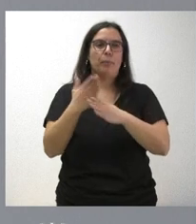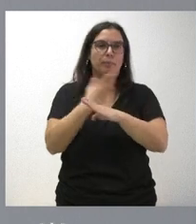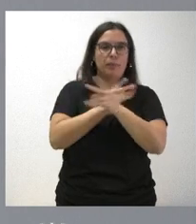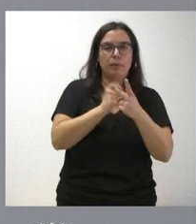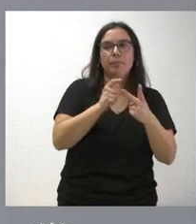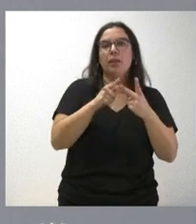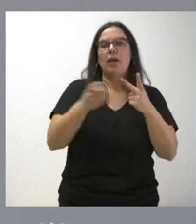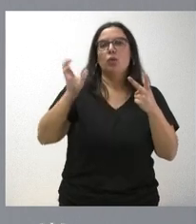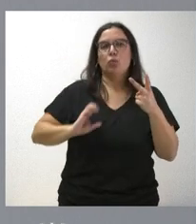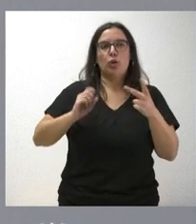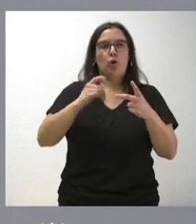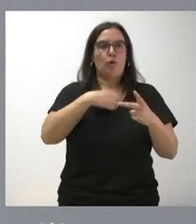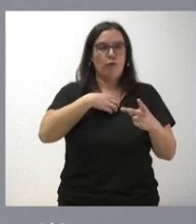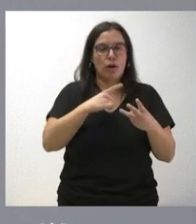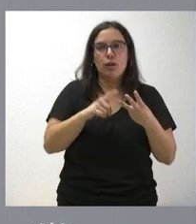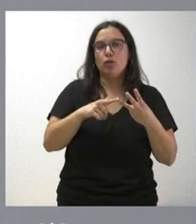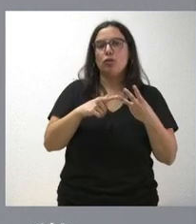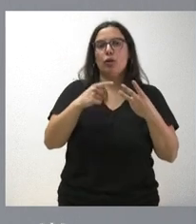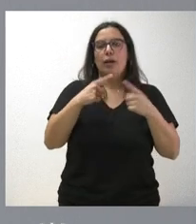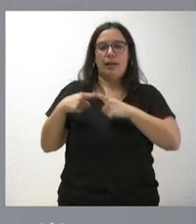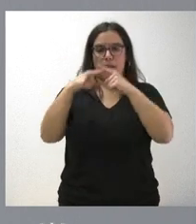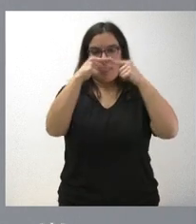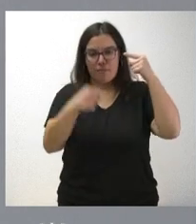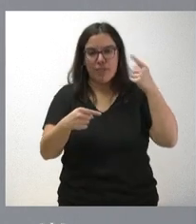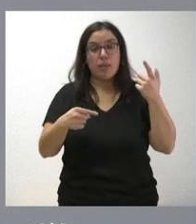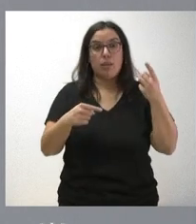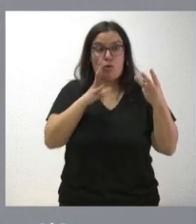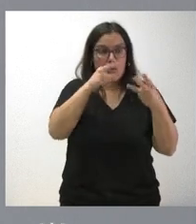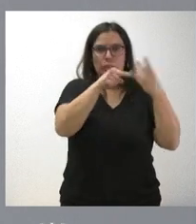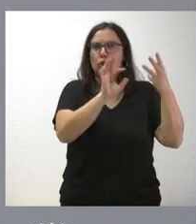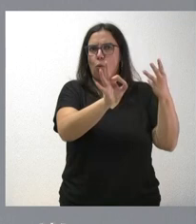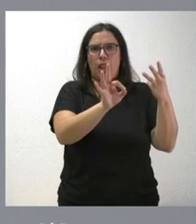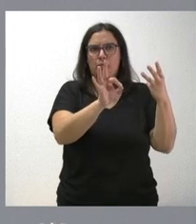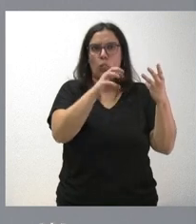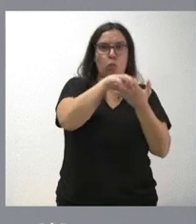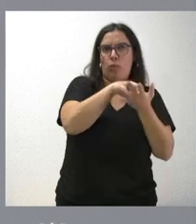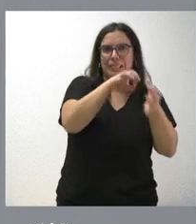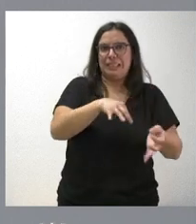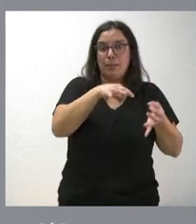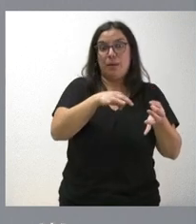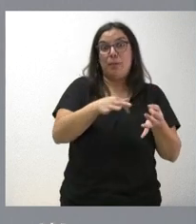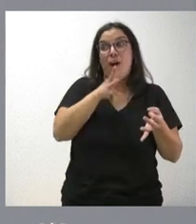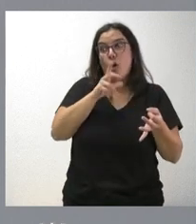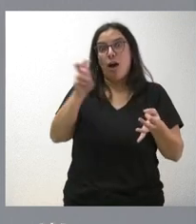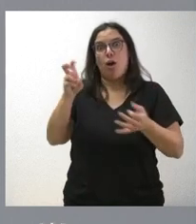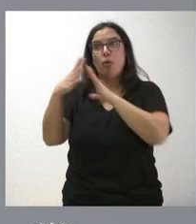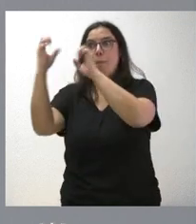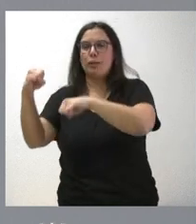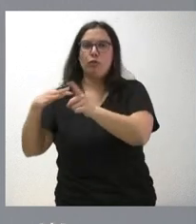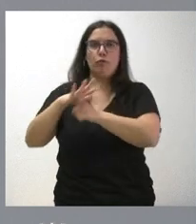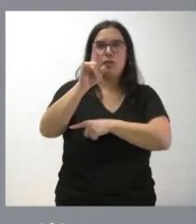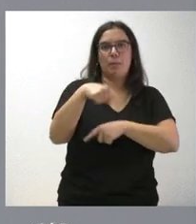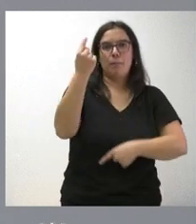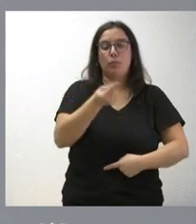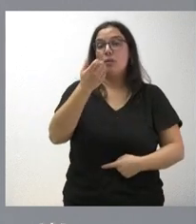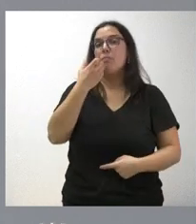o la distribución del déficit aquí es que estamos hablando de cantidades que modificarían sustancialmente los presupuestos se habla por ejemplo de 1300